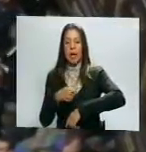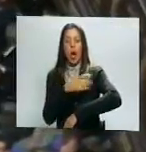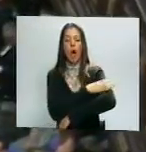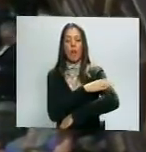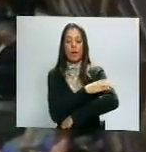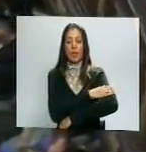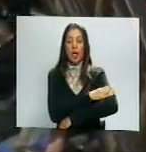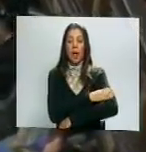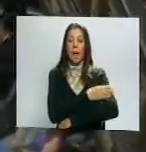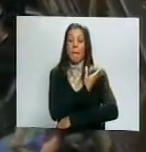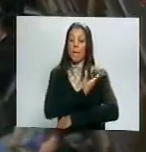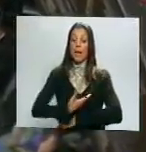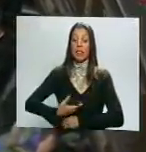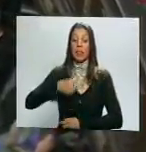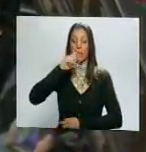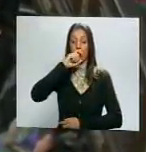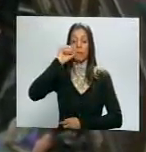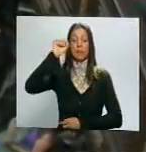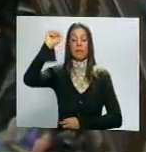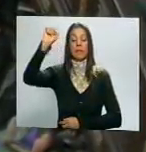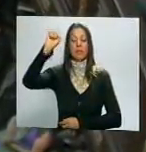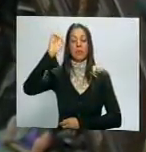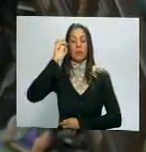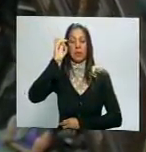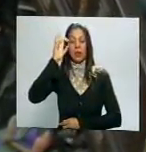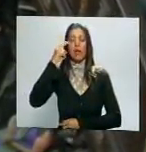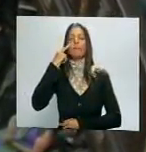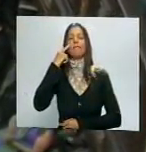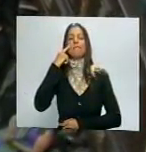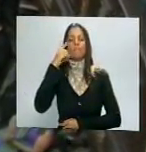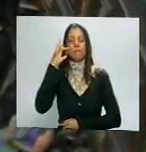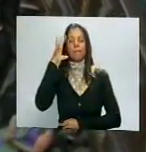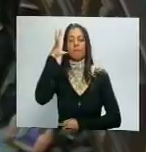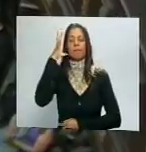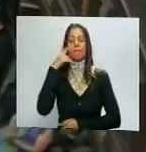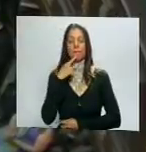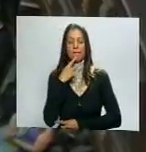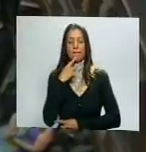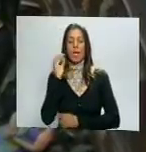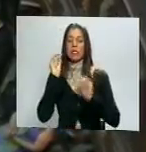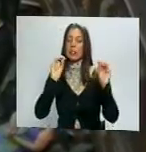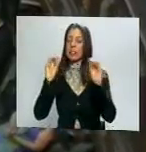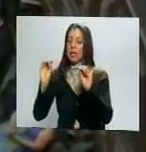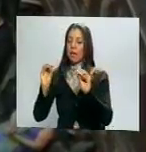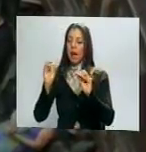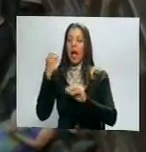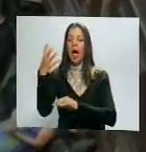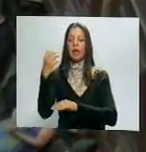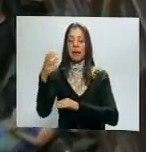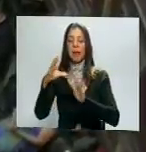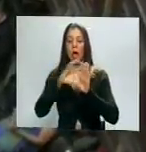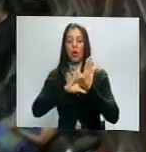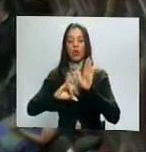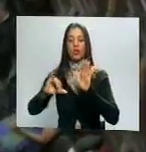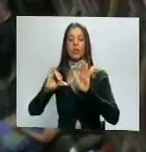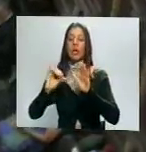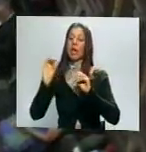Maduro, de manera audaz, convocó, solicitó a esta Asamblea Nacional Constituyente,